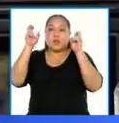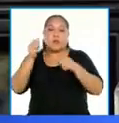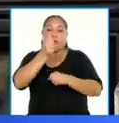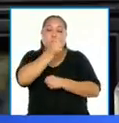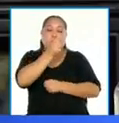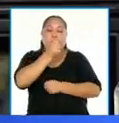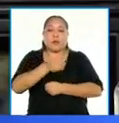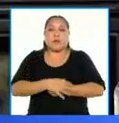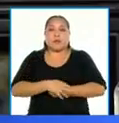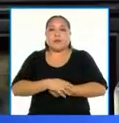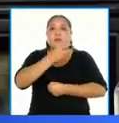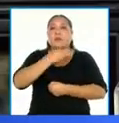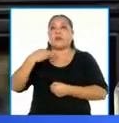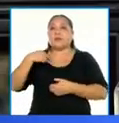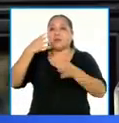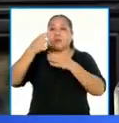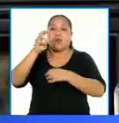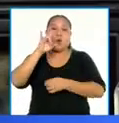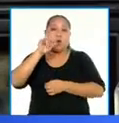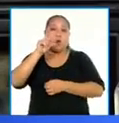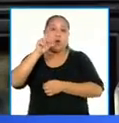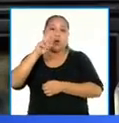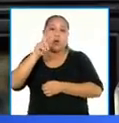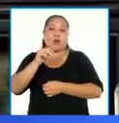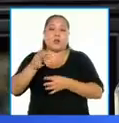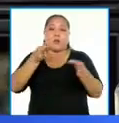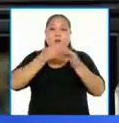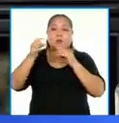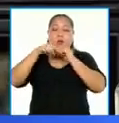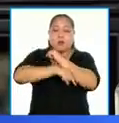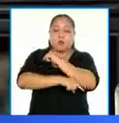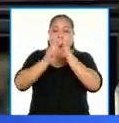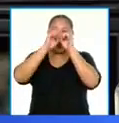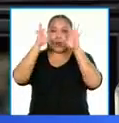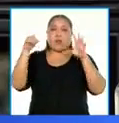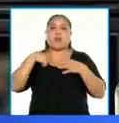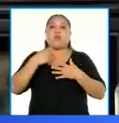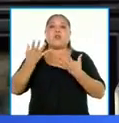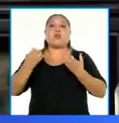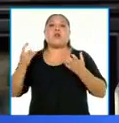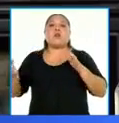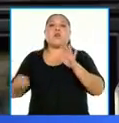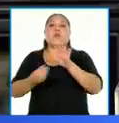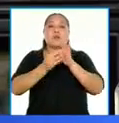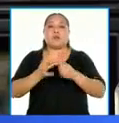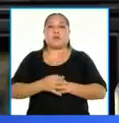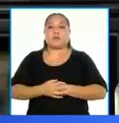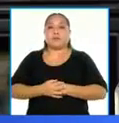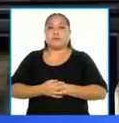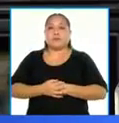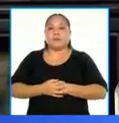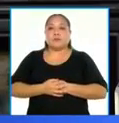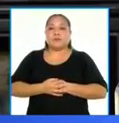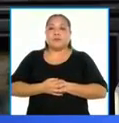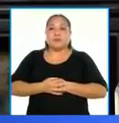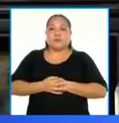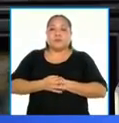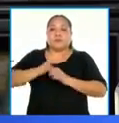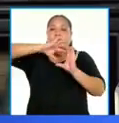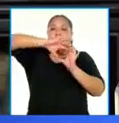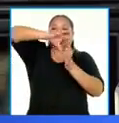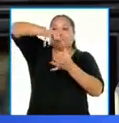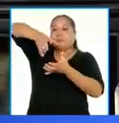privados, el ministro Ugarte lo ha explicado bastante. Yo quisiera simplemente reforzar que a nivel